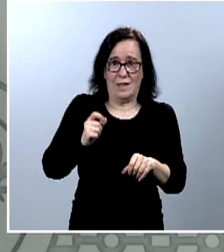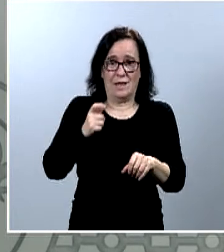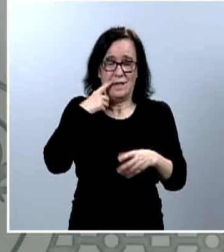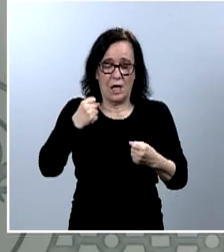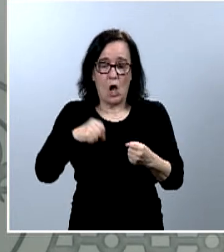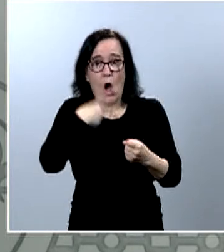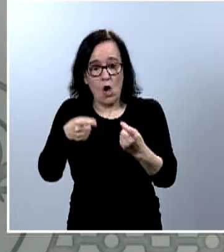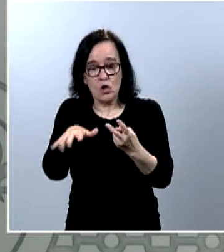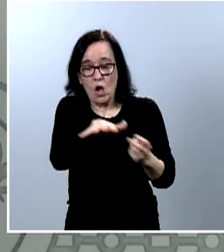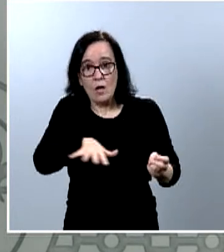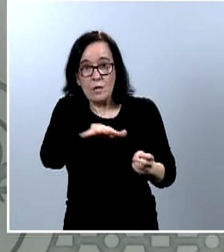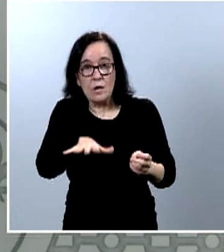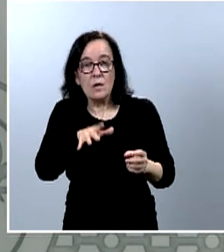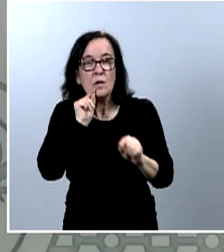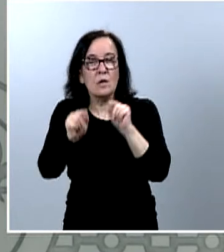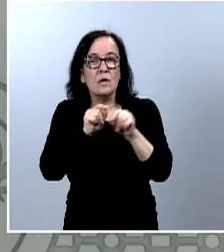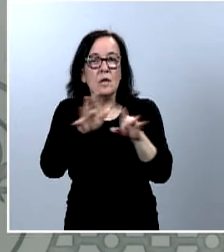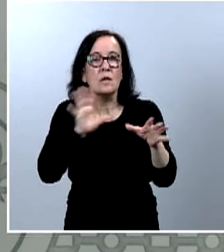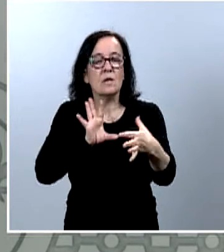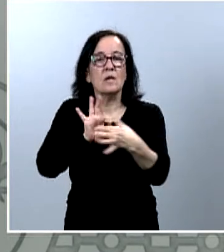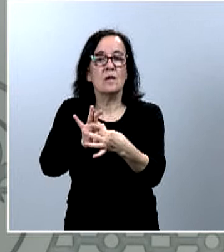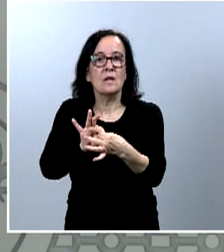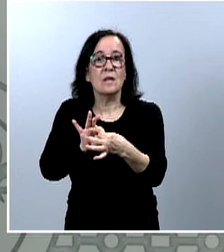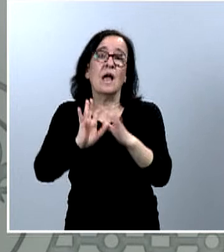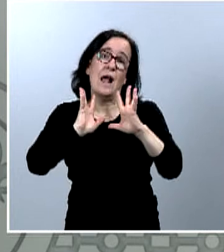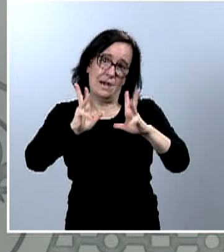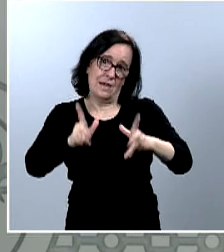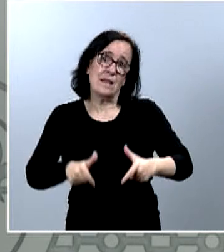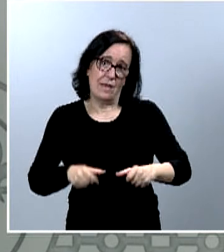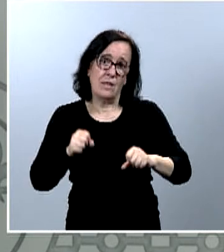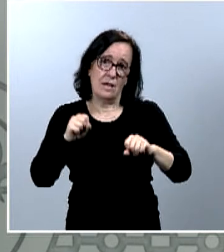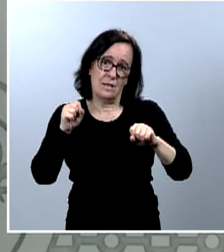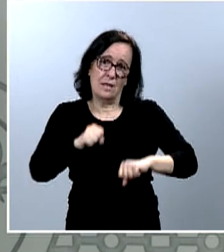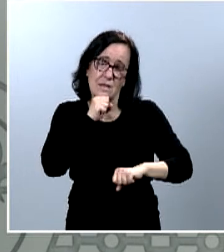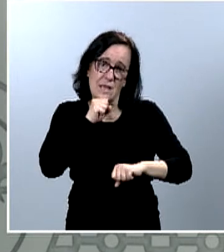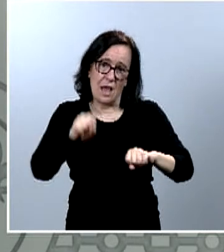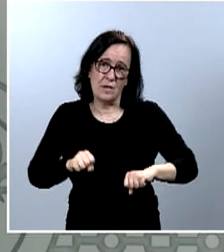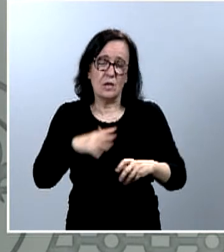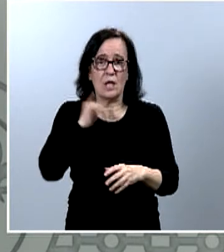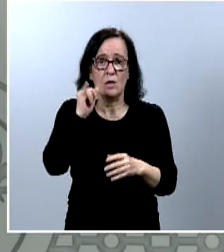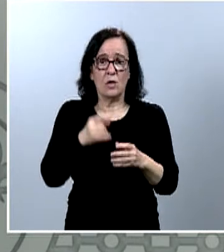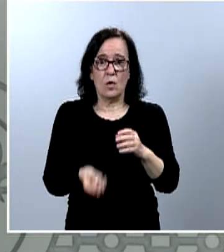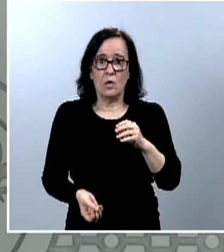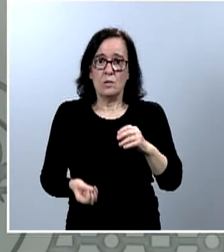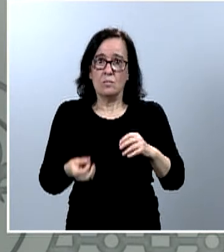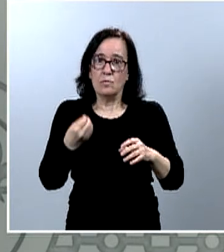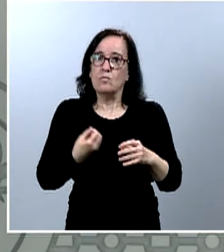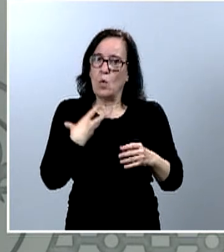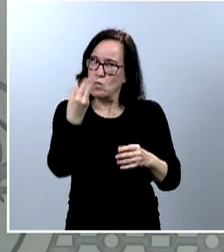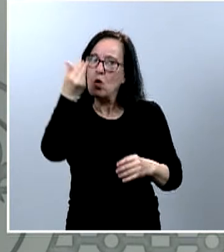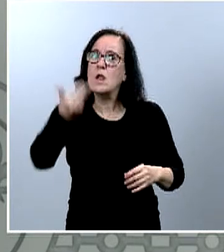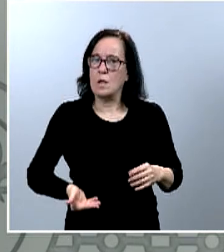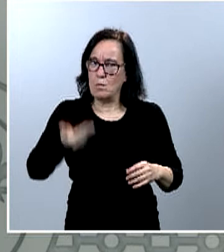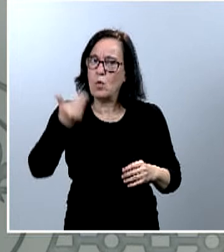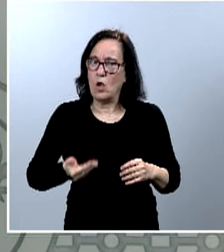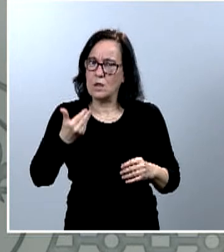de transmisión en España que está asociado a las residencias de ancianos, que han tenido brotes muy importantes desde el principio de la